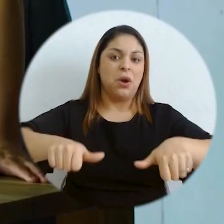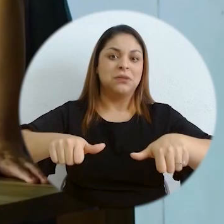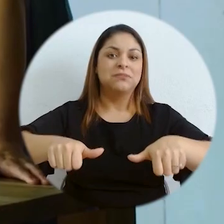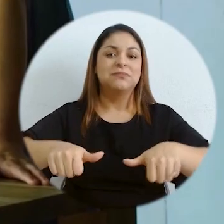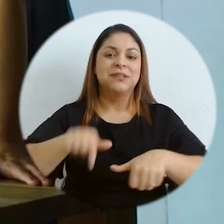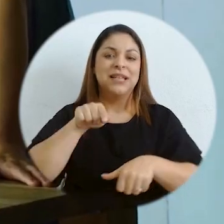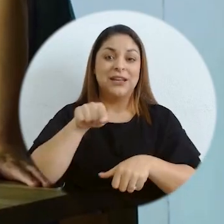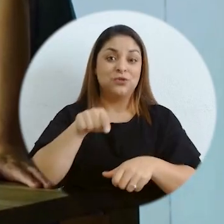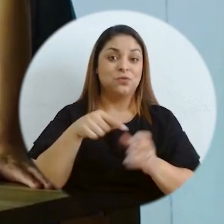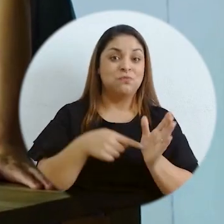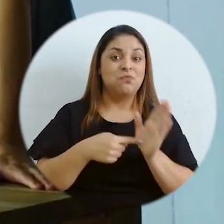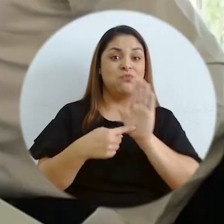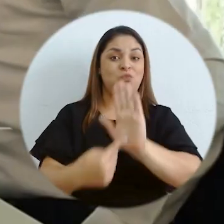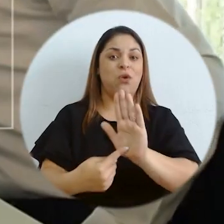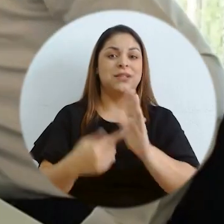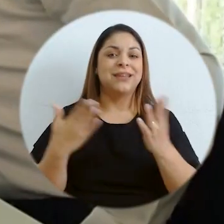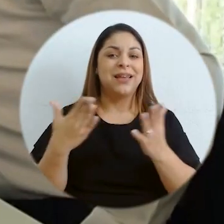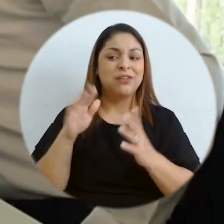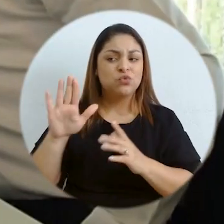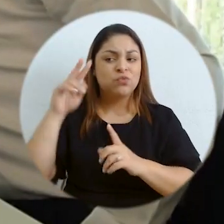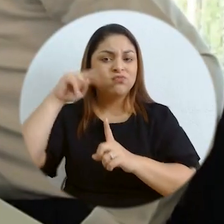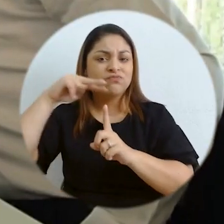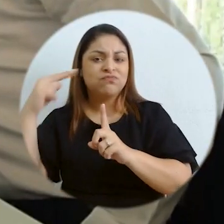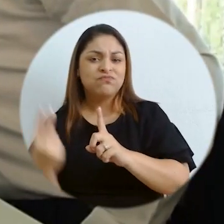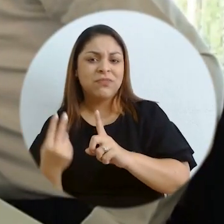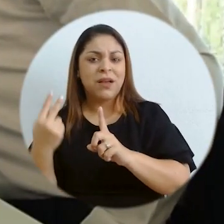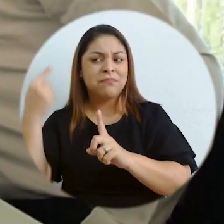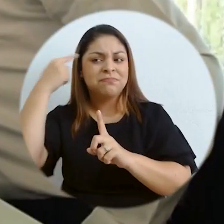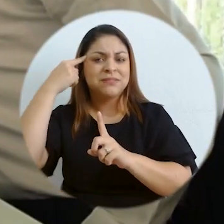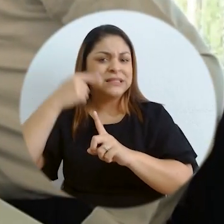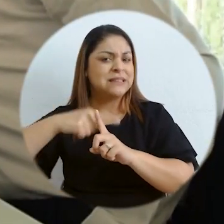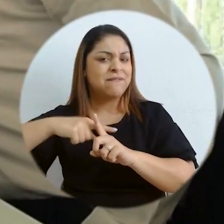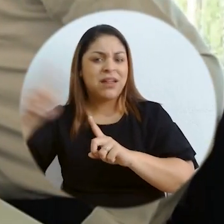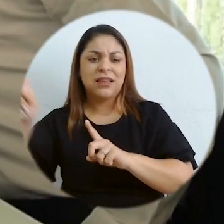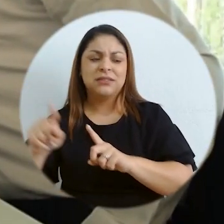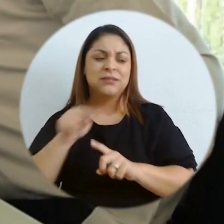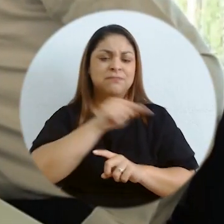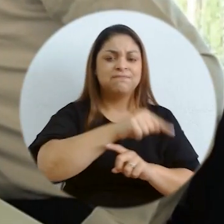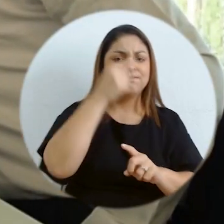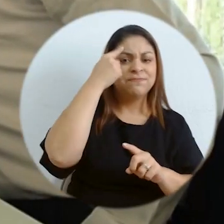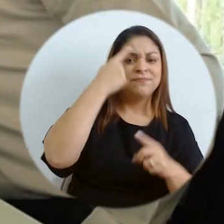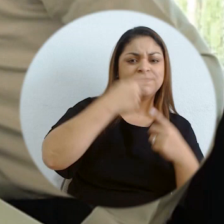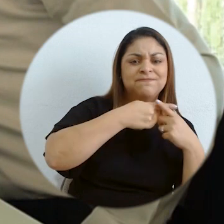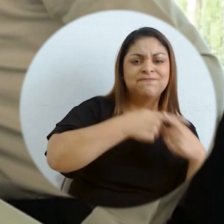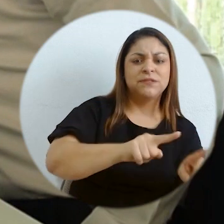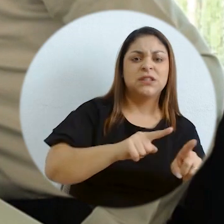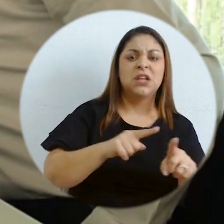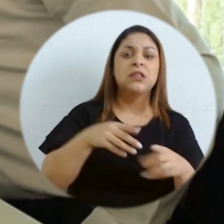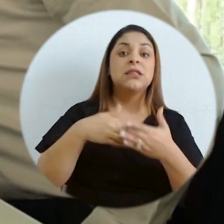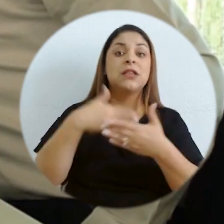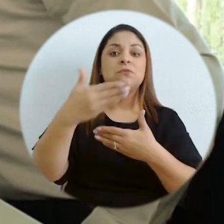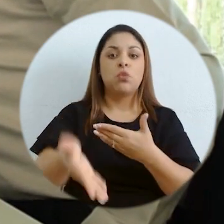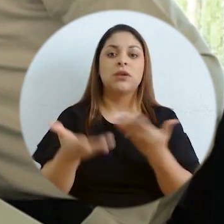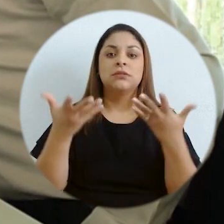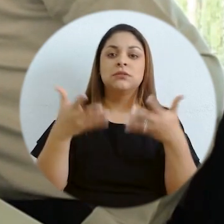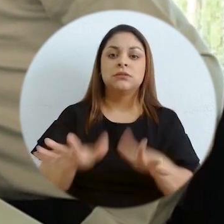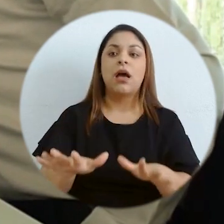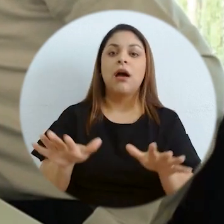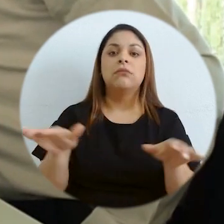se ponen de acuerdo. Y se demuestra que los pensamientos aparentemente irreconciliables no lo eran